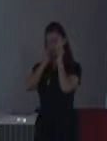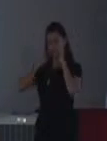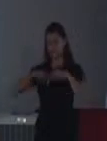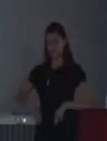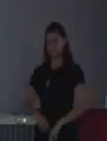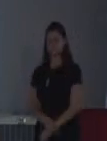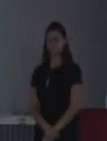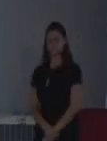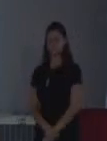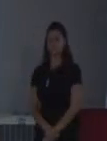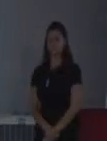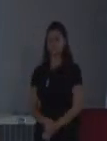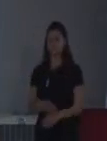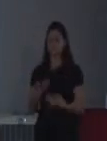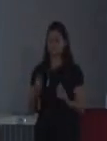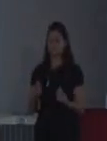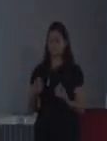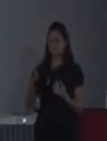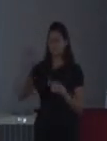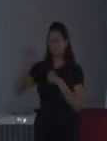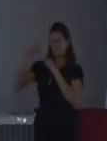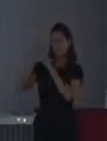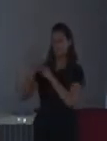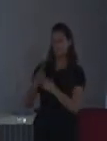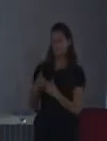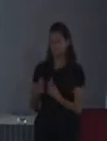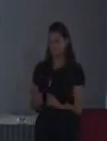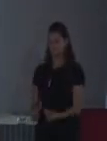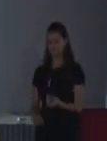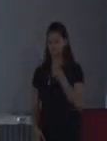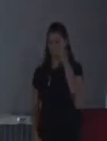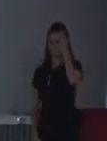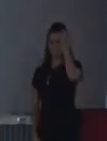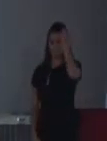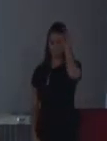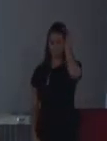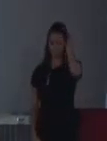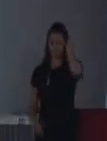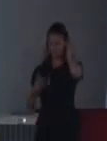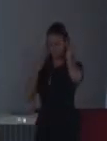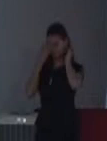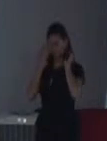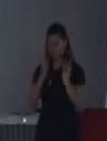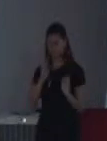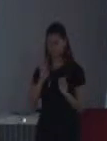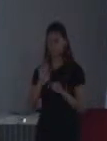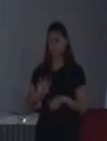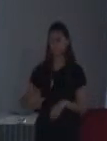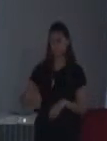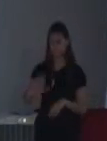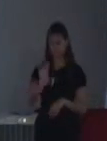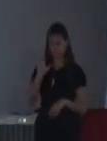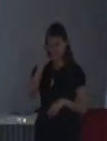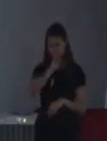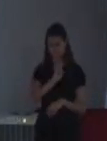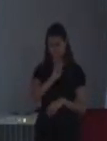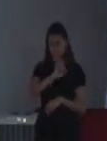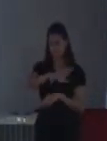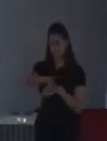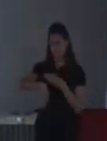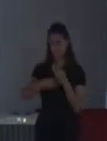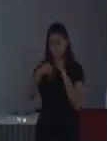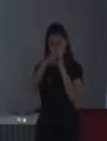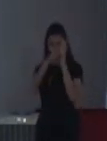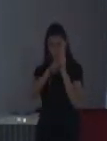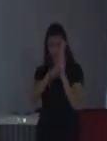¿sí? ¿Para qué son los principios? Porque si ustedes se dan cuenta, dentro de todas las normas